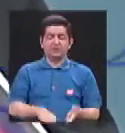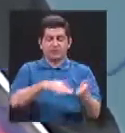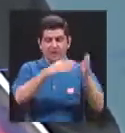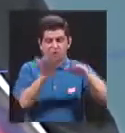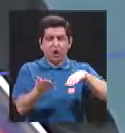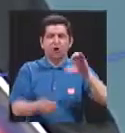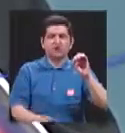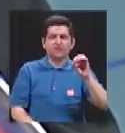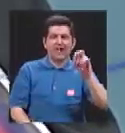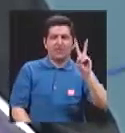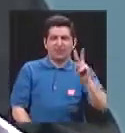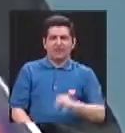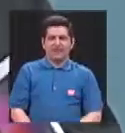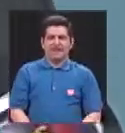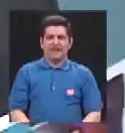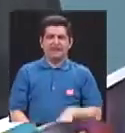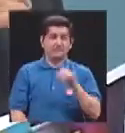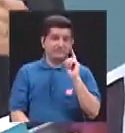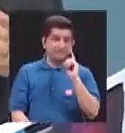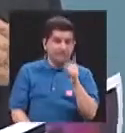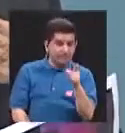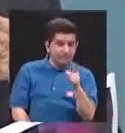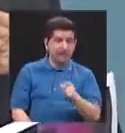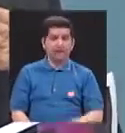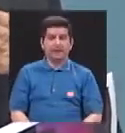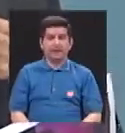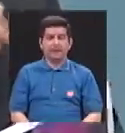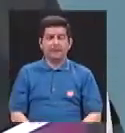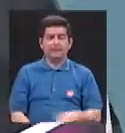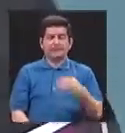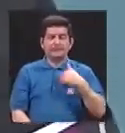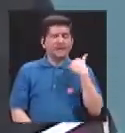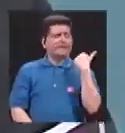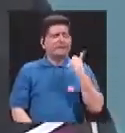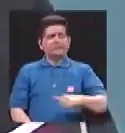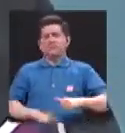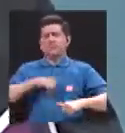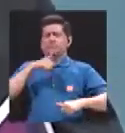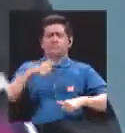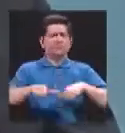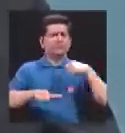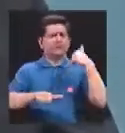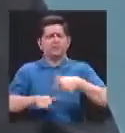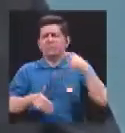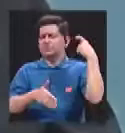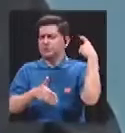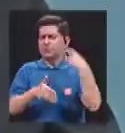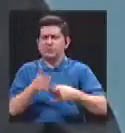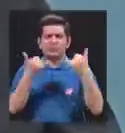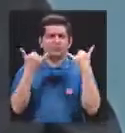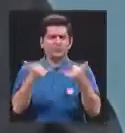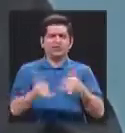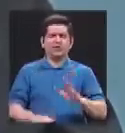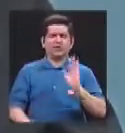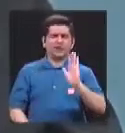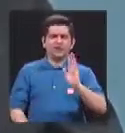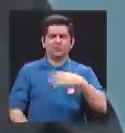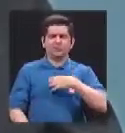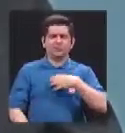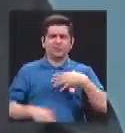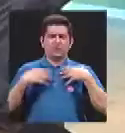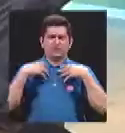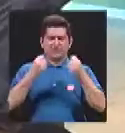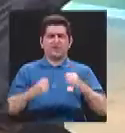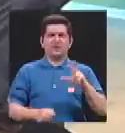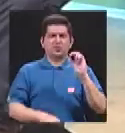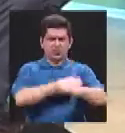2012 nos dejó Osvaldo Valerín, quien venía librando una ardua batalla, hay que decirlo, por su